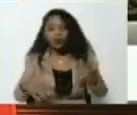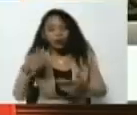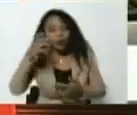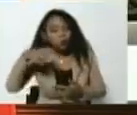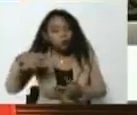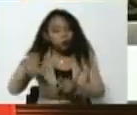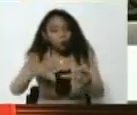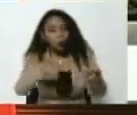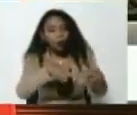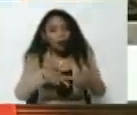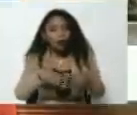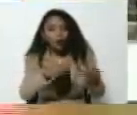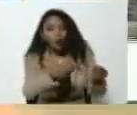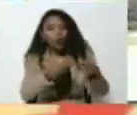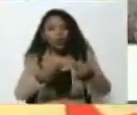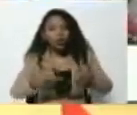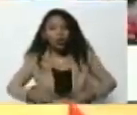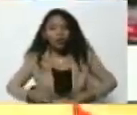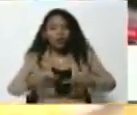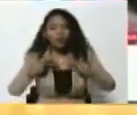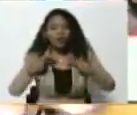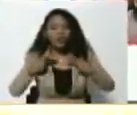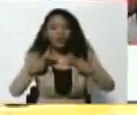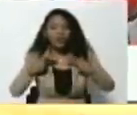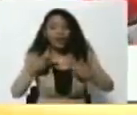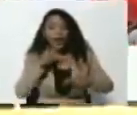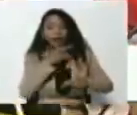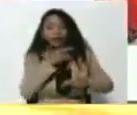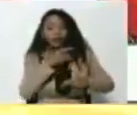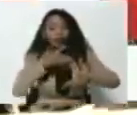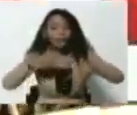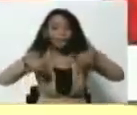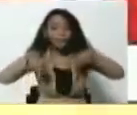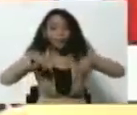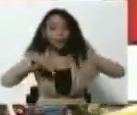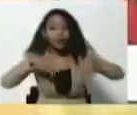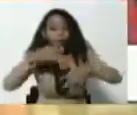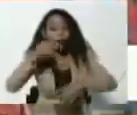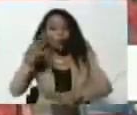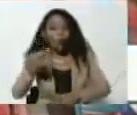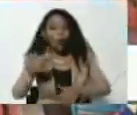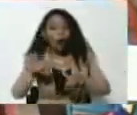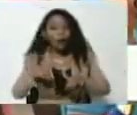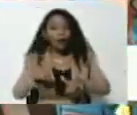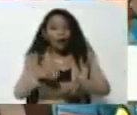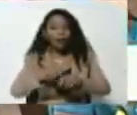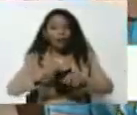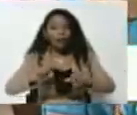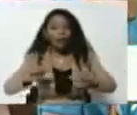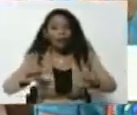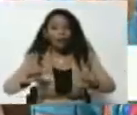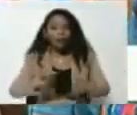ellos que nos dieron la vida y fueron los habitantes originarios de esta tierra.